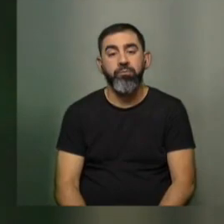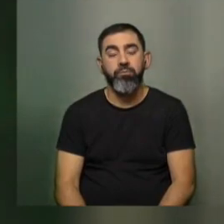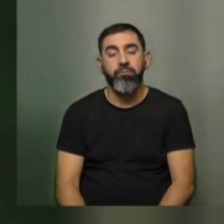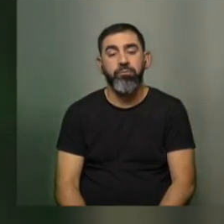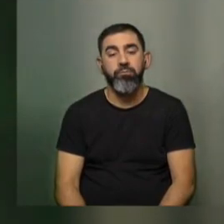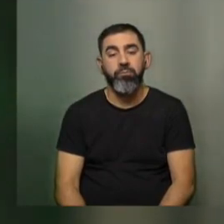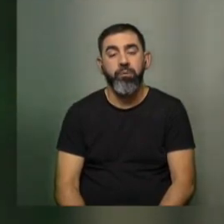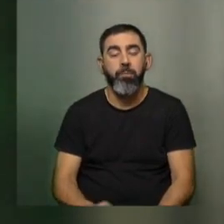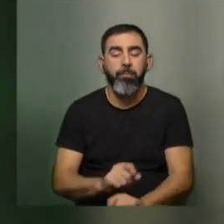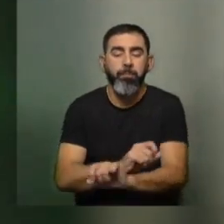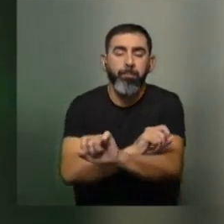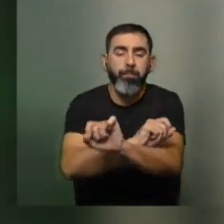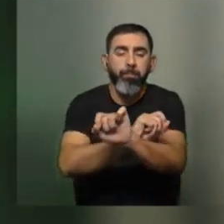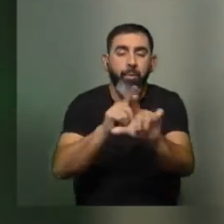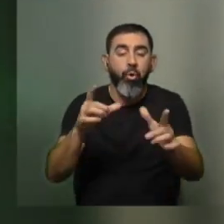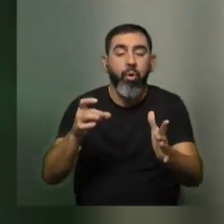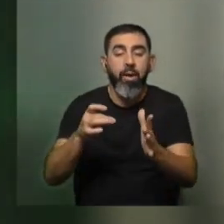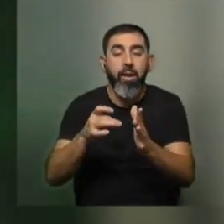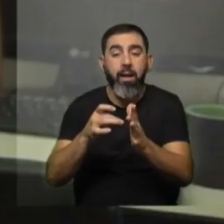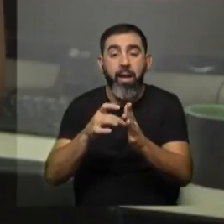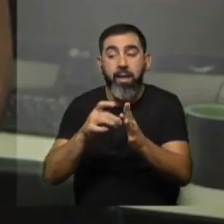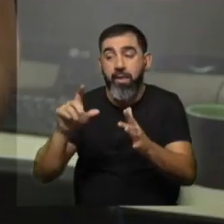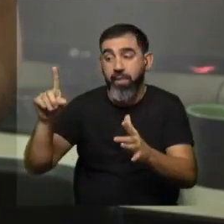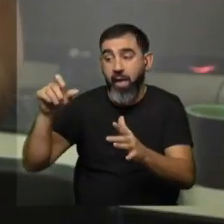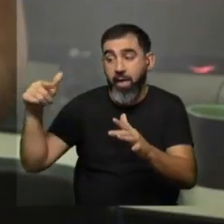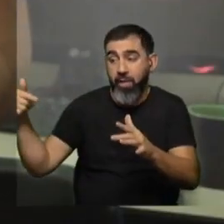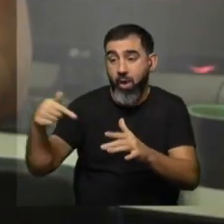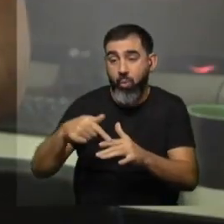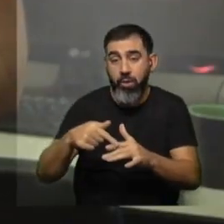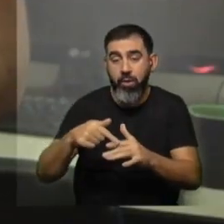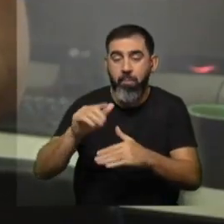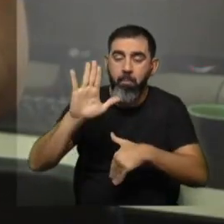Una peor calidad de agua de entrada nos demandaba una mayor